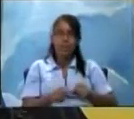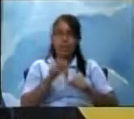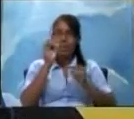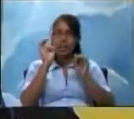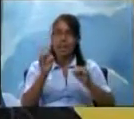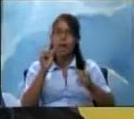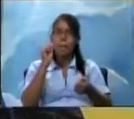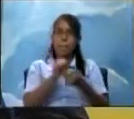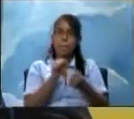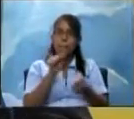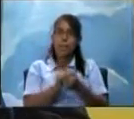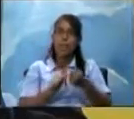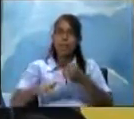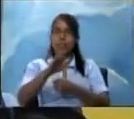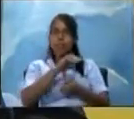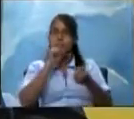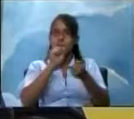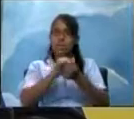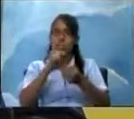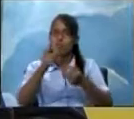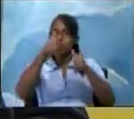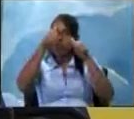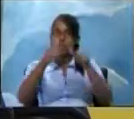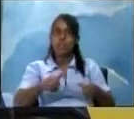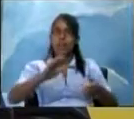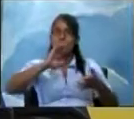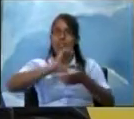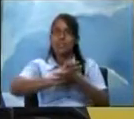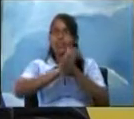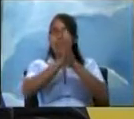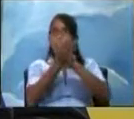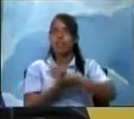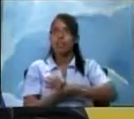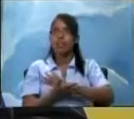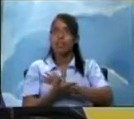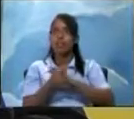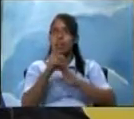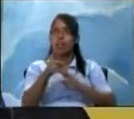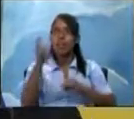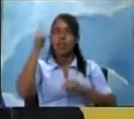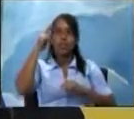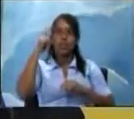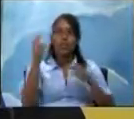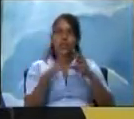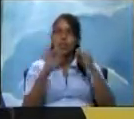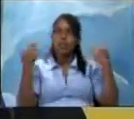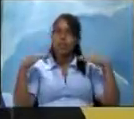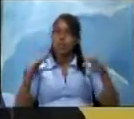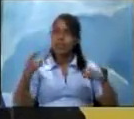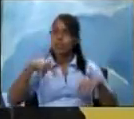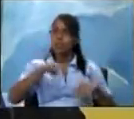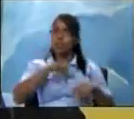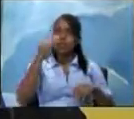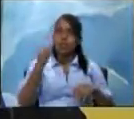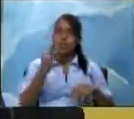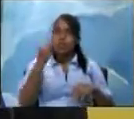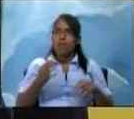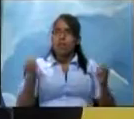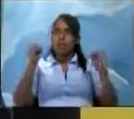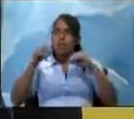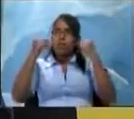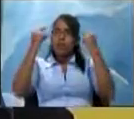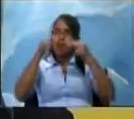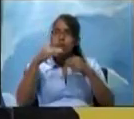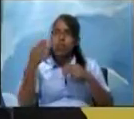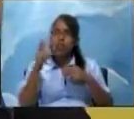quedará piedra sobre piedra que no sea derribada. Él lo sabe todo. Quizás nosotros siempre ponemos